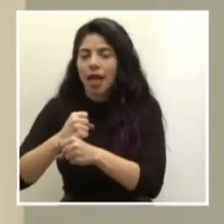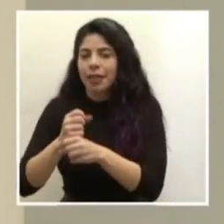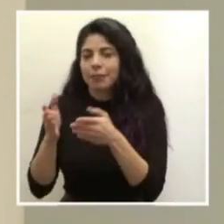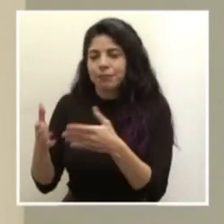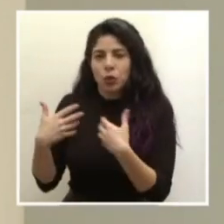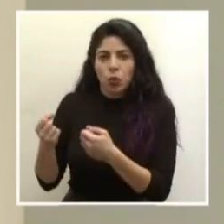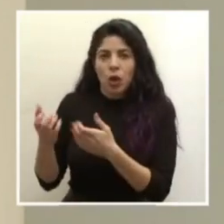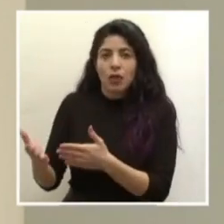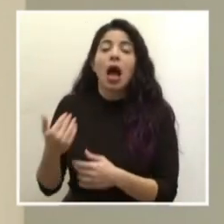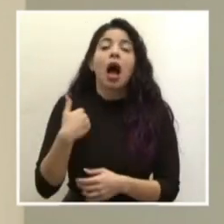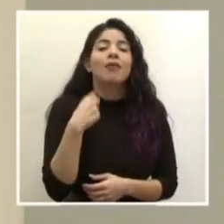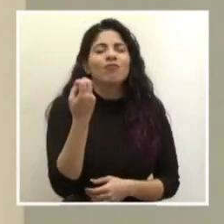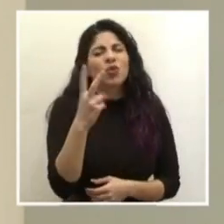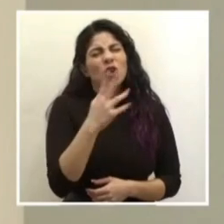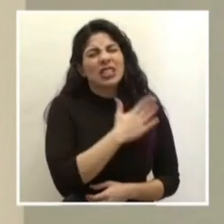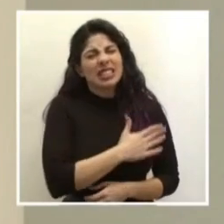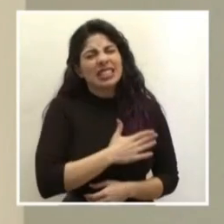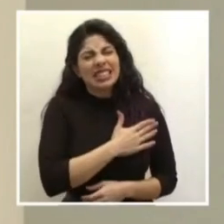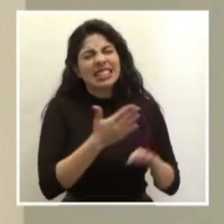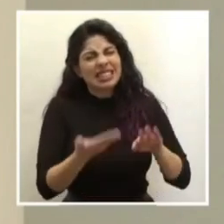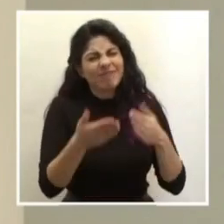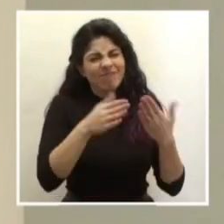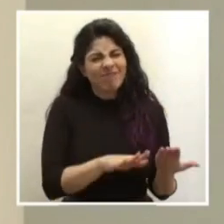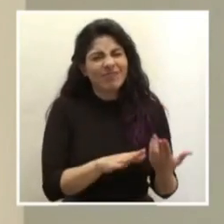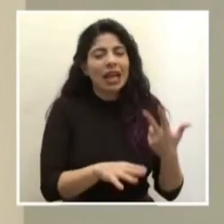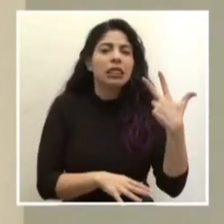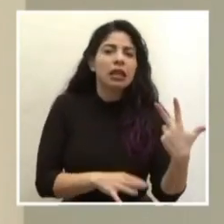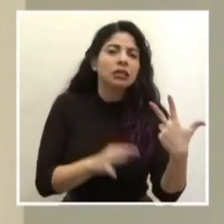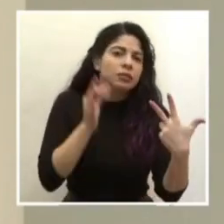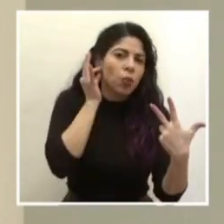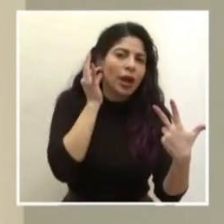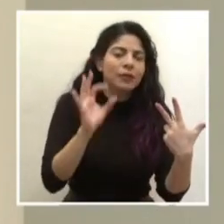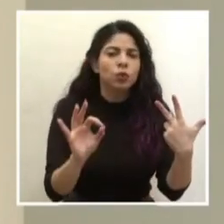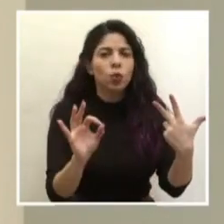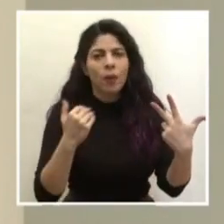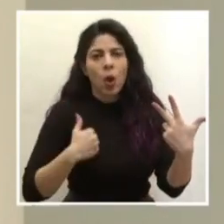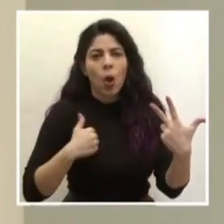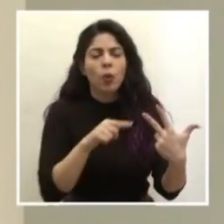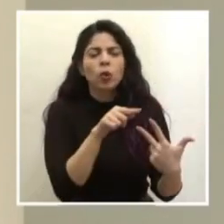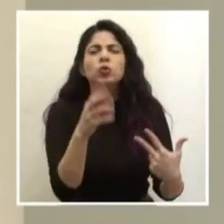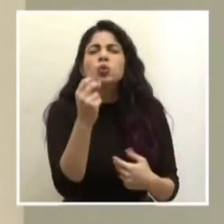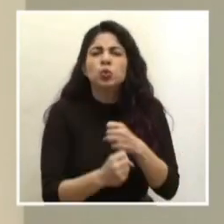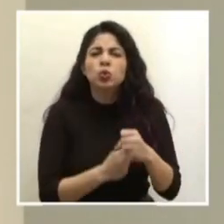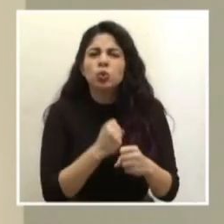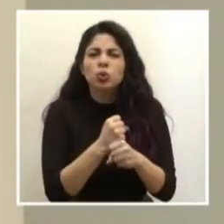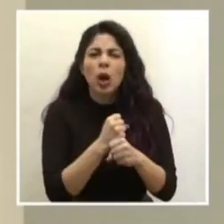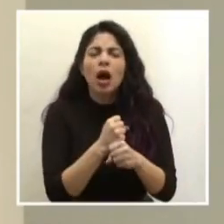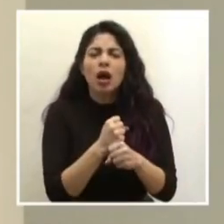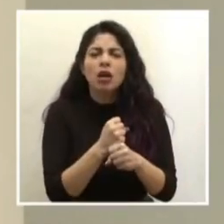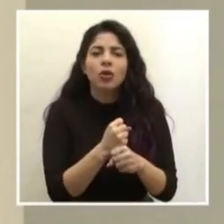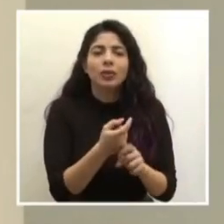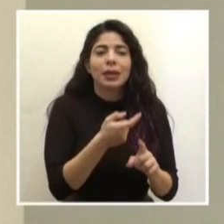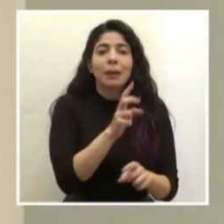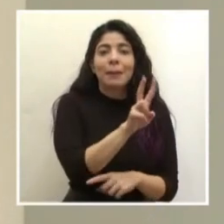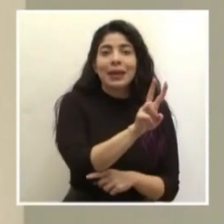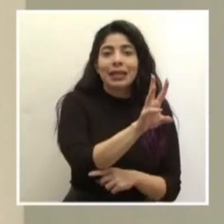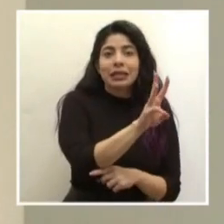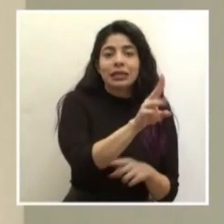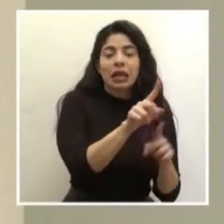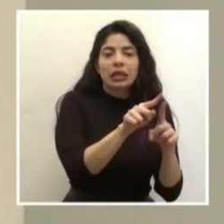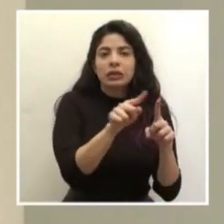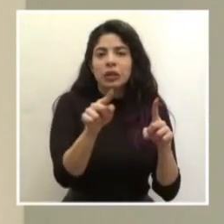Se registran 12 lamentables fallecimientos, son 3 mujeres y 9 hombres. El rango de edad se registra desde los 26 hasta